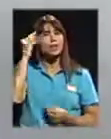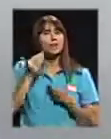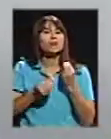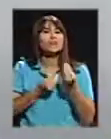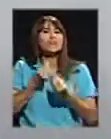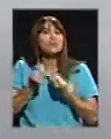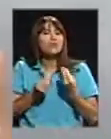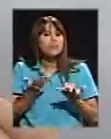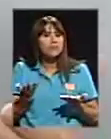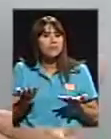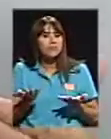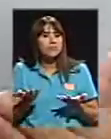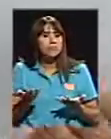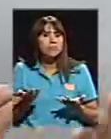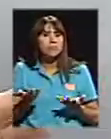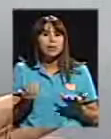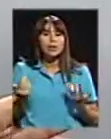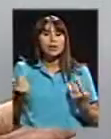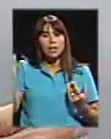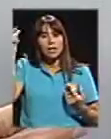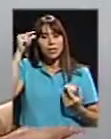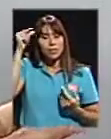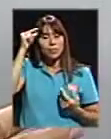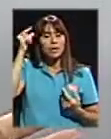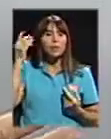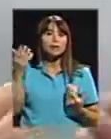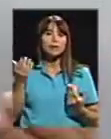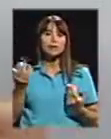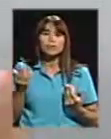la reacción para poder